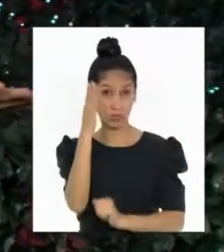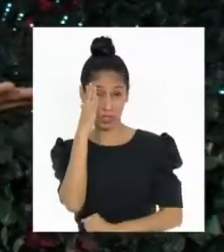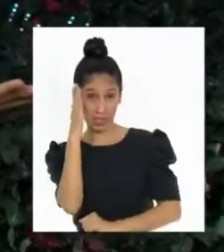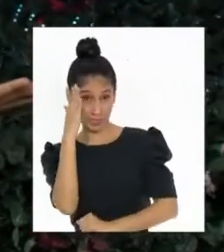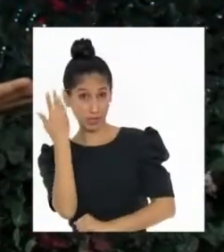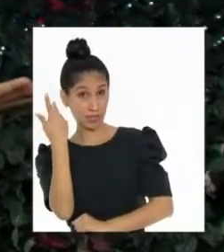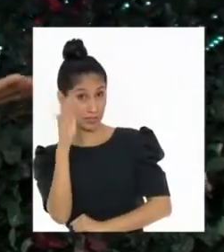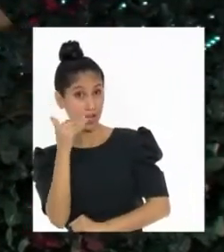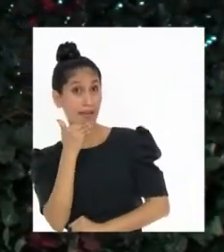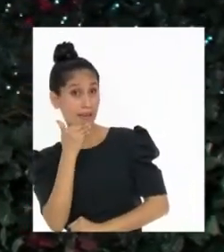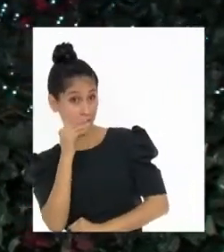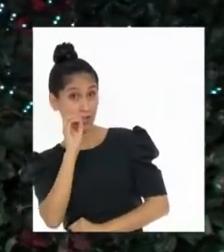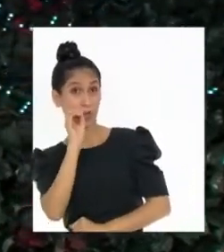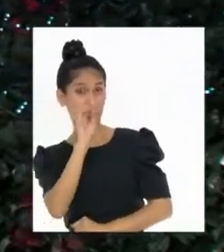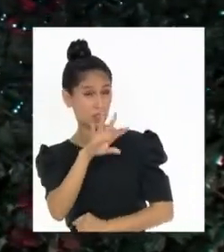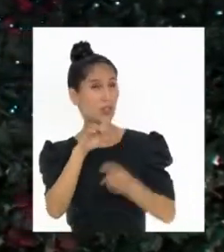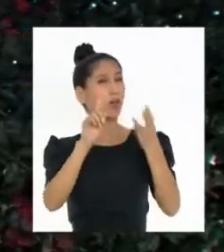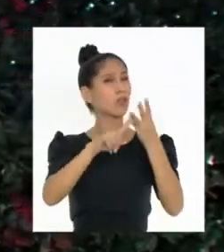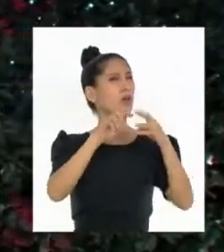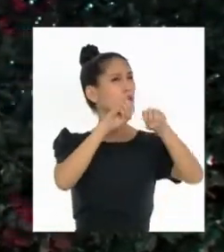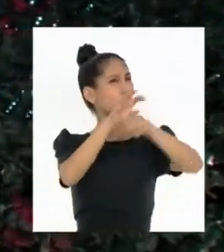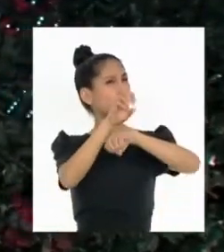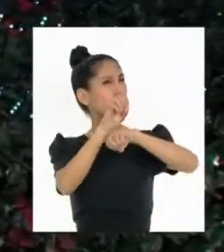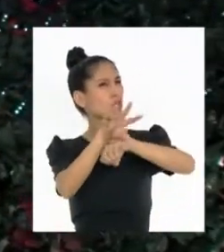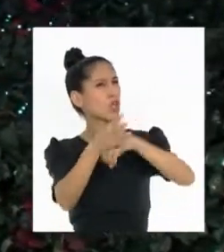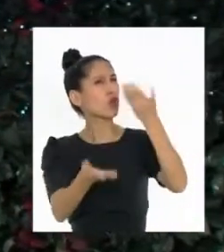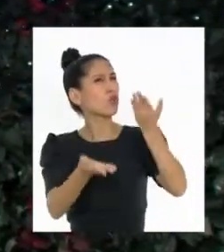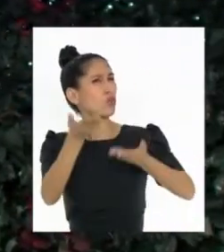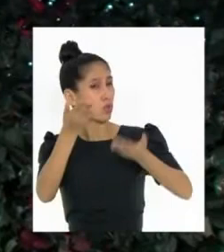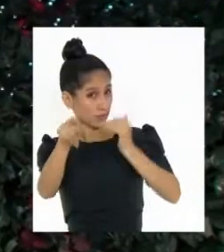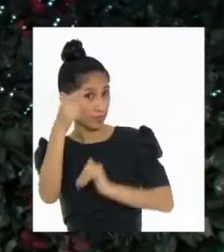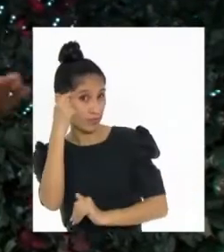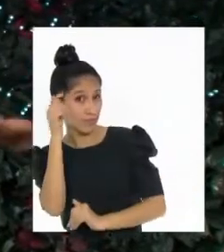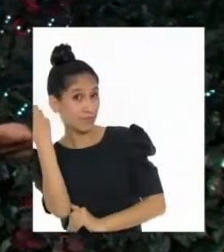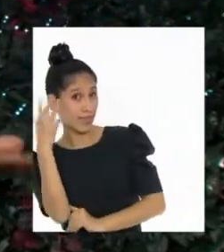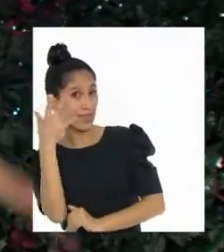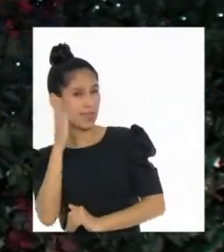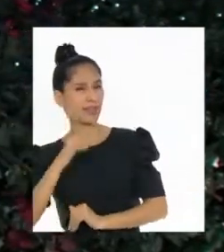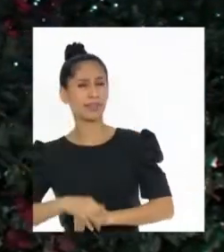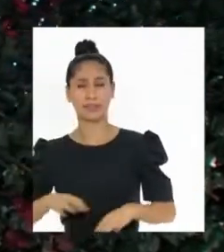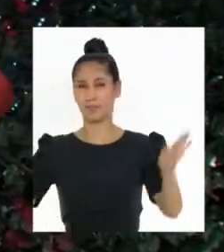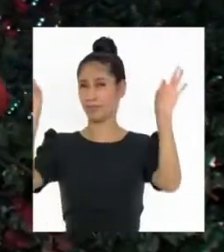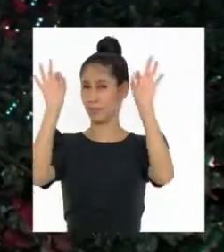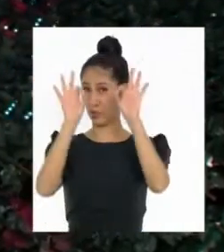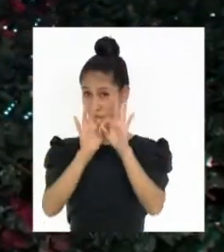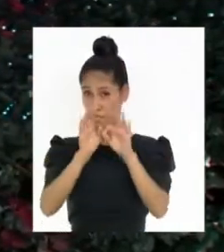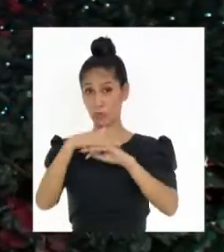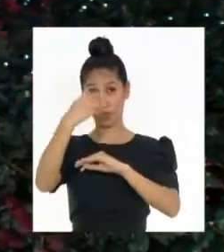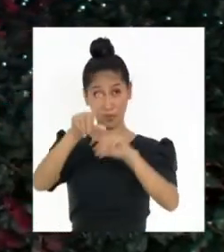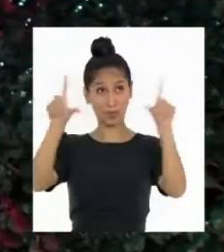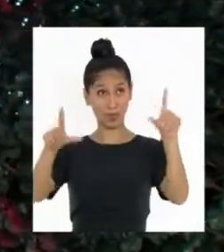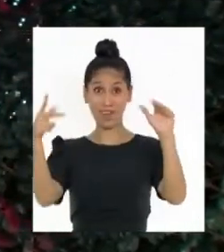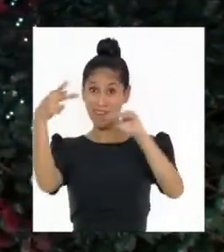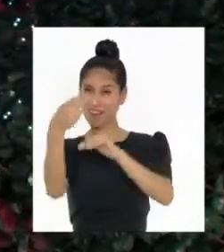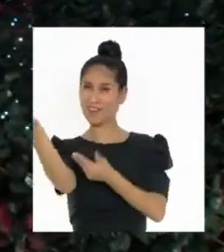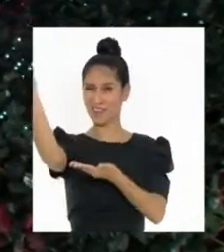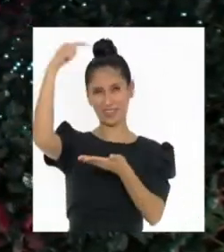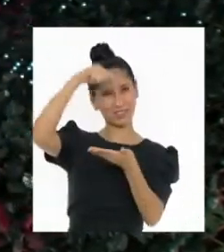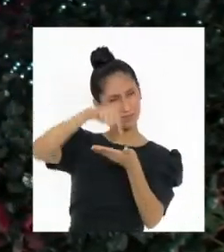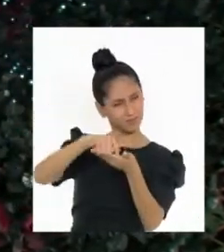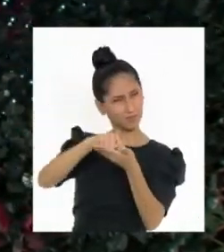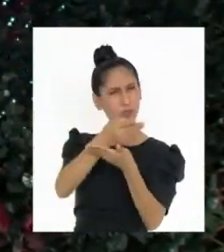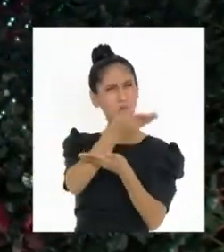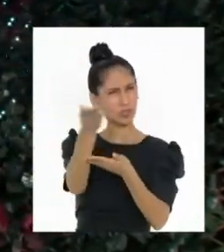qué recomendaciones estás pensando? Esto es importante porque cuando retornemos de la pausa conocerán